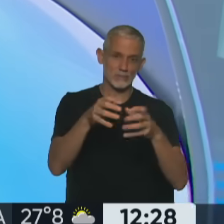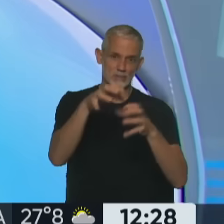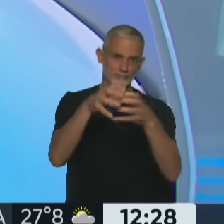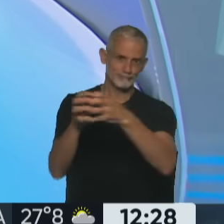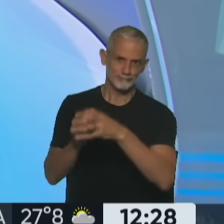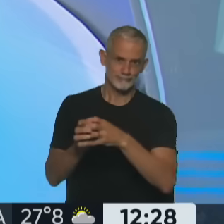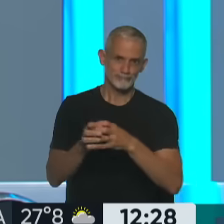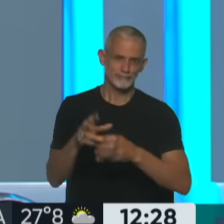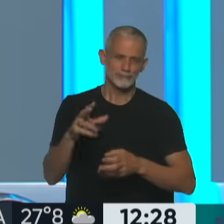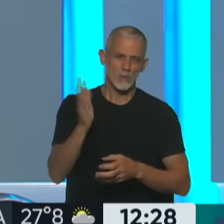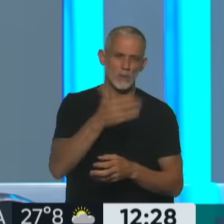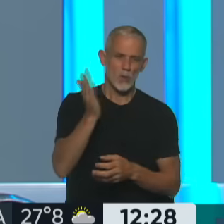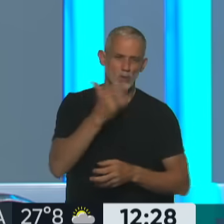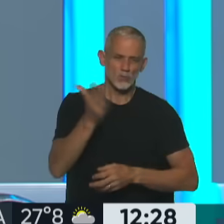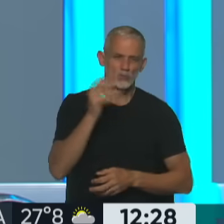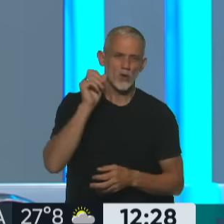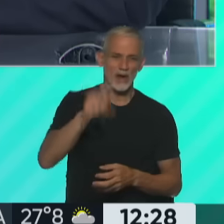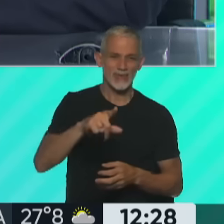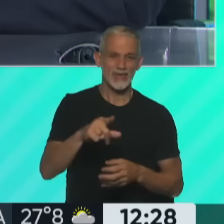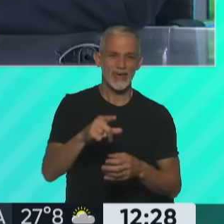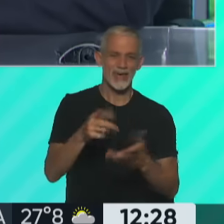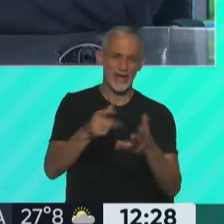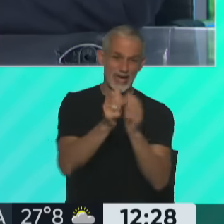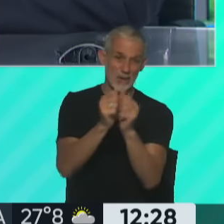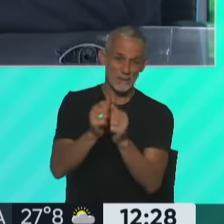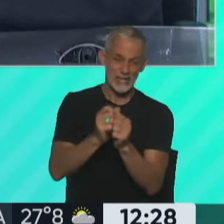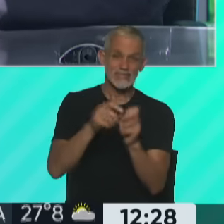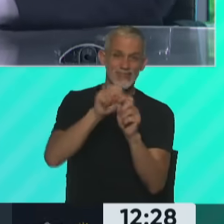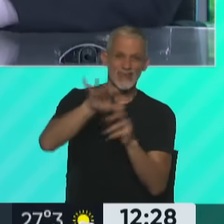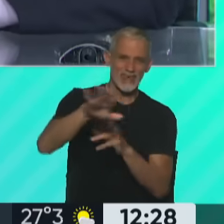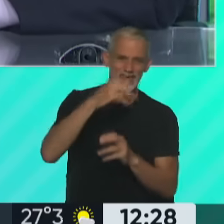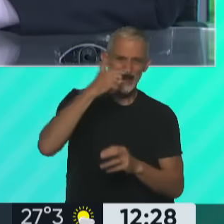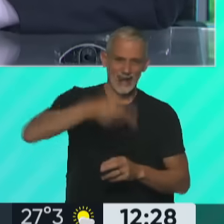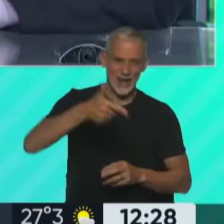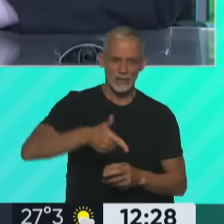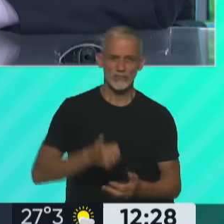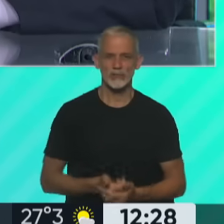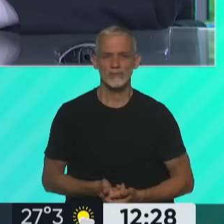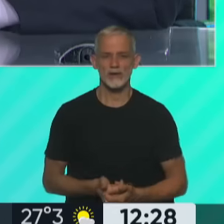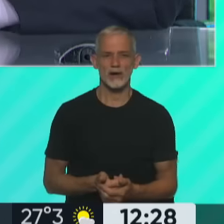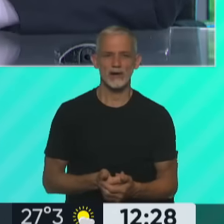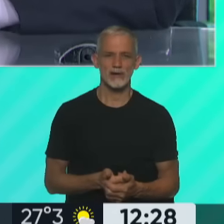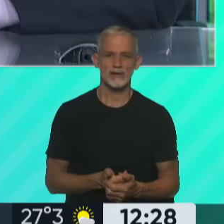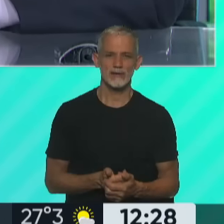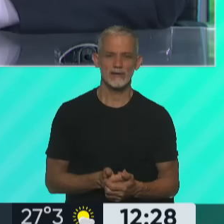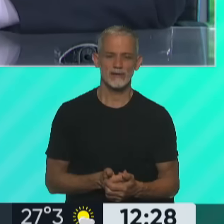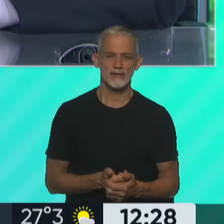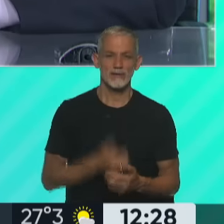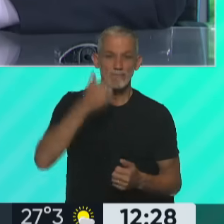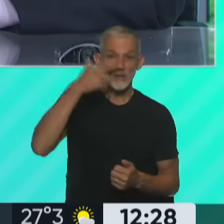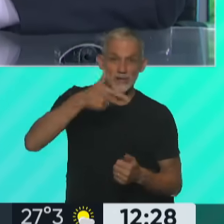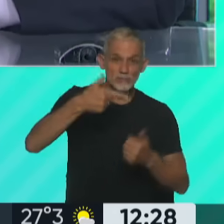sectores productores, refinadores y distribuidores de hidrocarburos y sus derivados, es